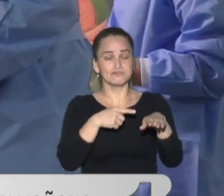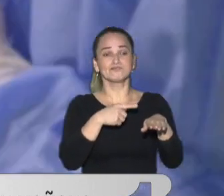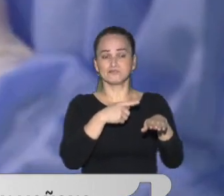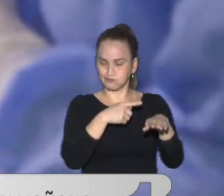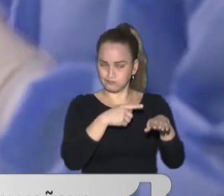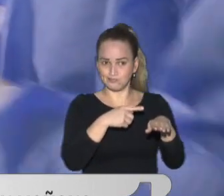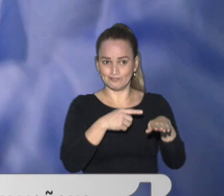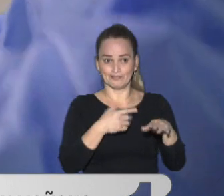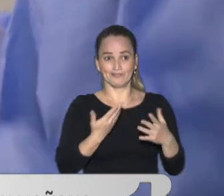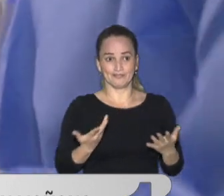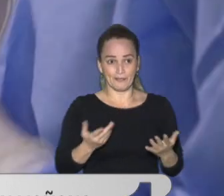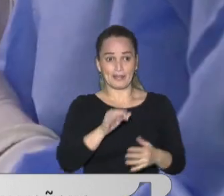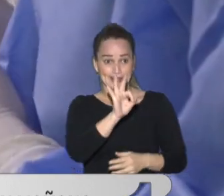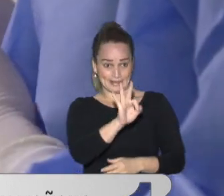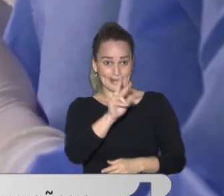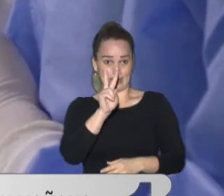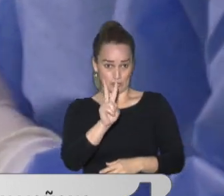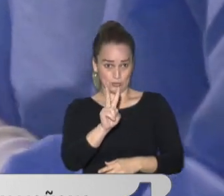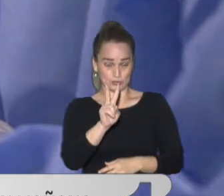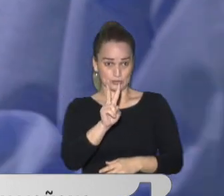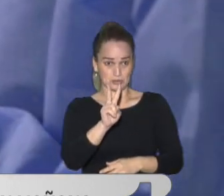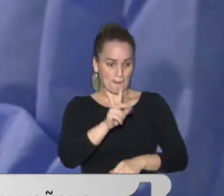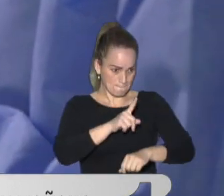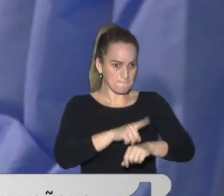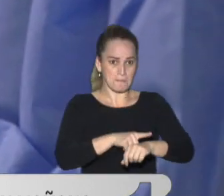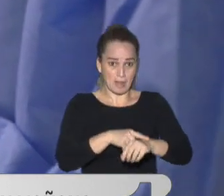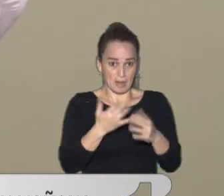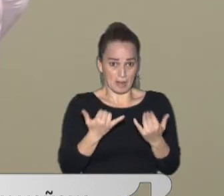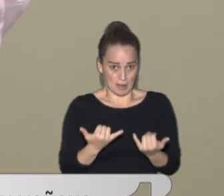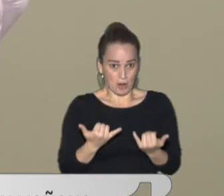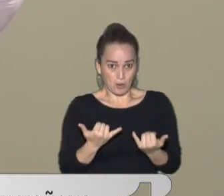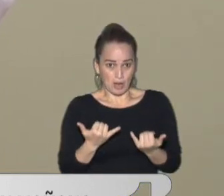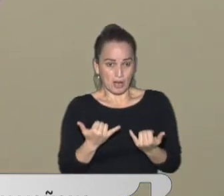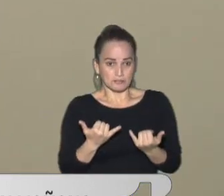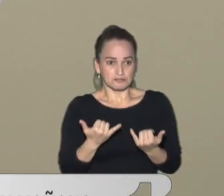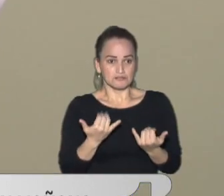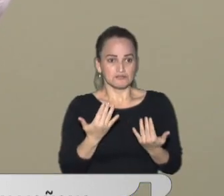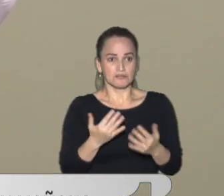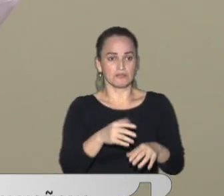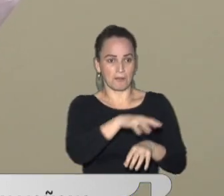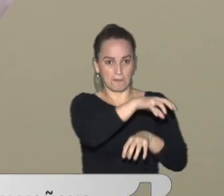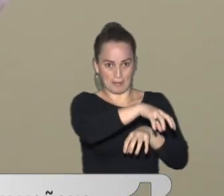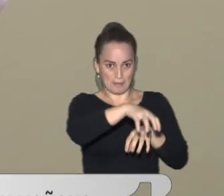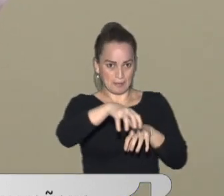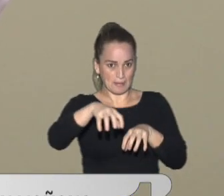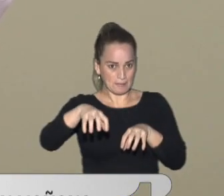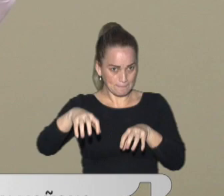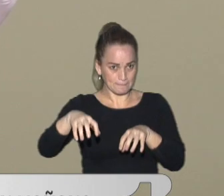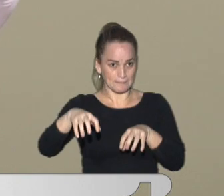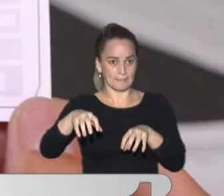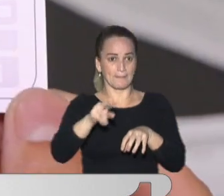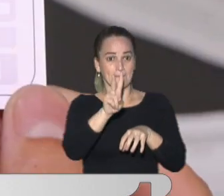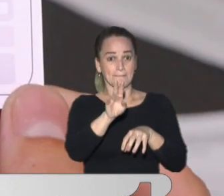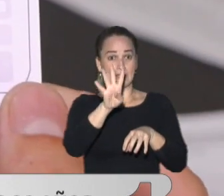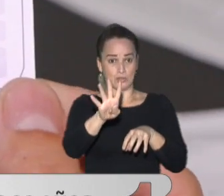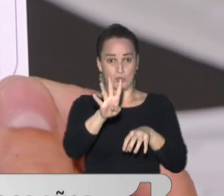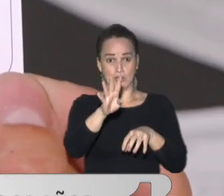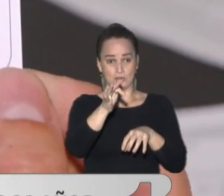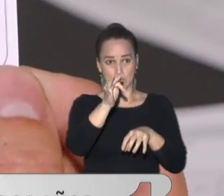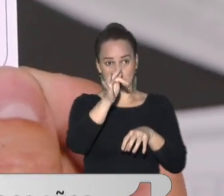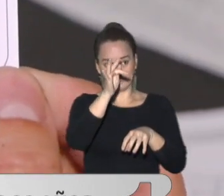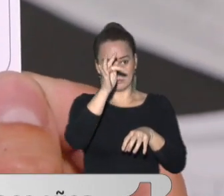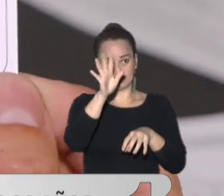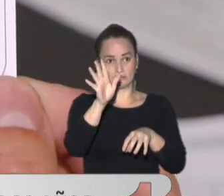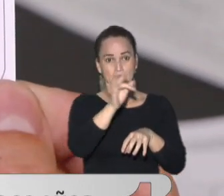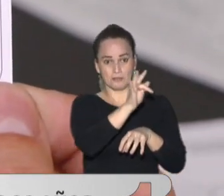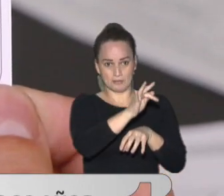esos 32 a esta hora han visitado 24 instituciones de protección de